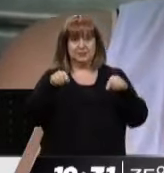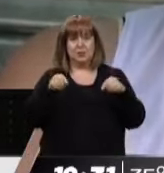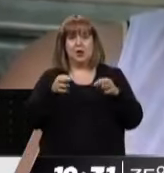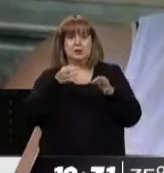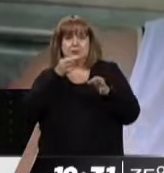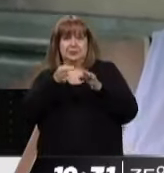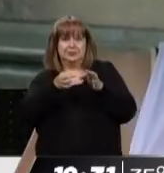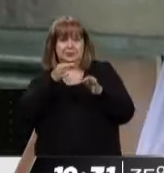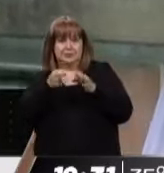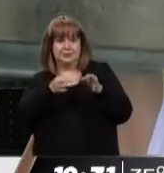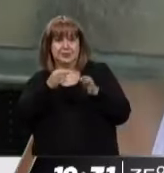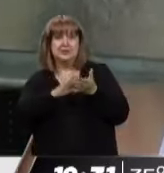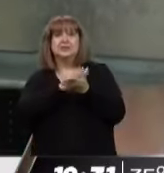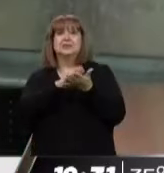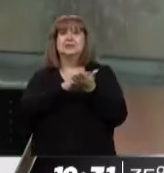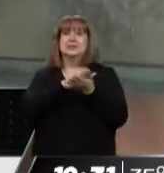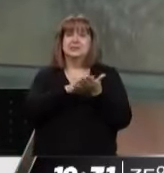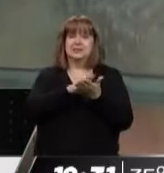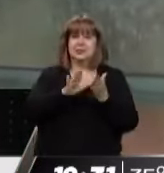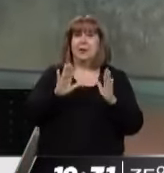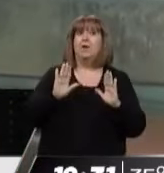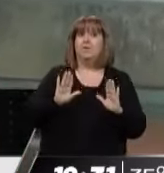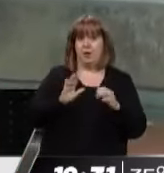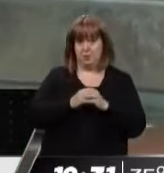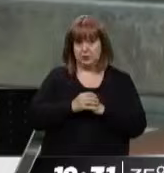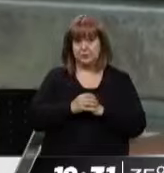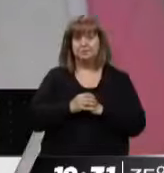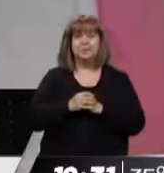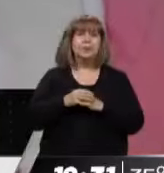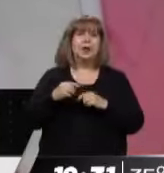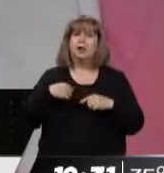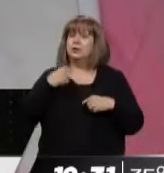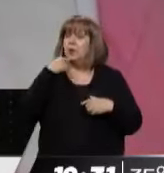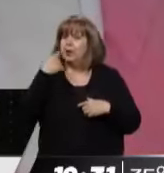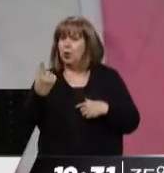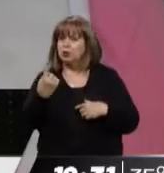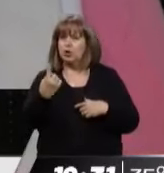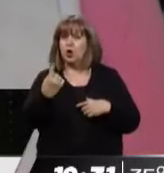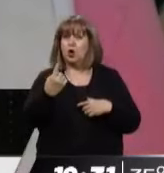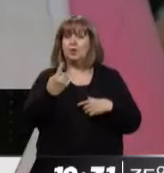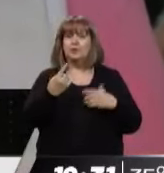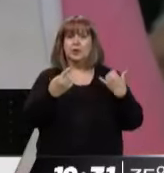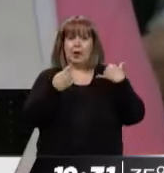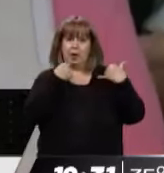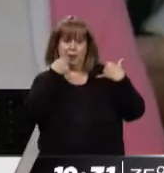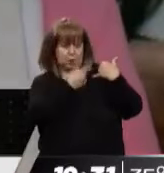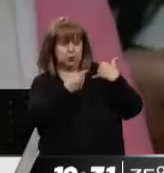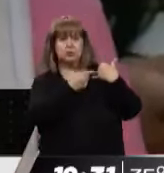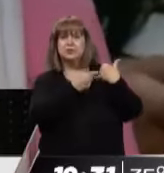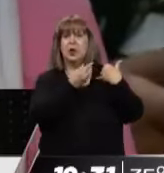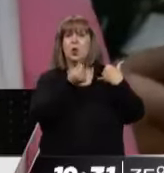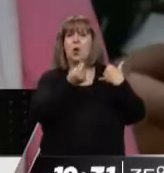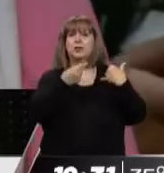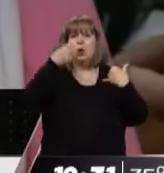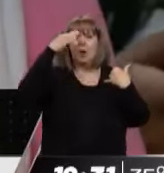digamos. Director, eso le quería preguntar. La relación contractual, o por lo menos los montos, ¿se tiene una cifra más o menos determinada de cuánto